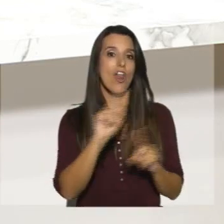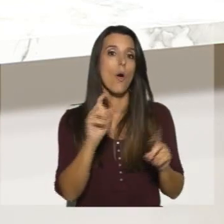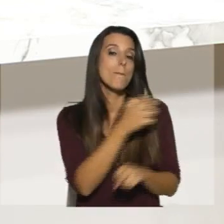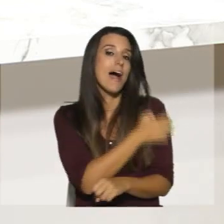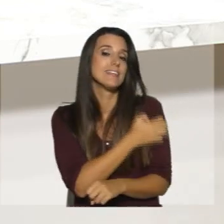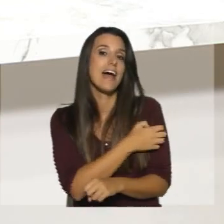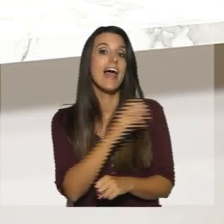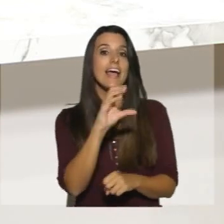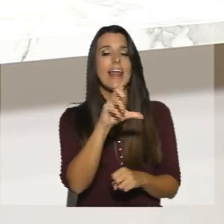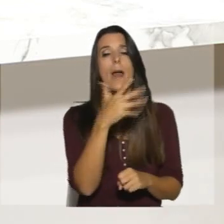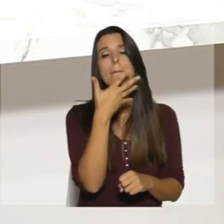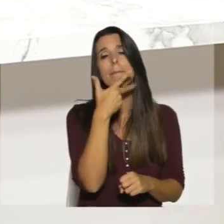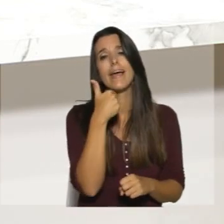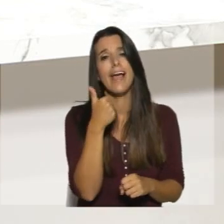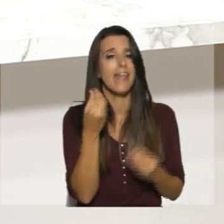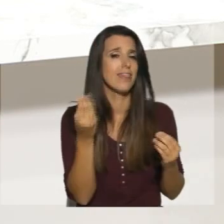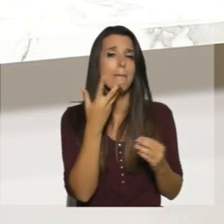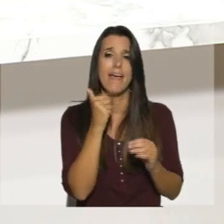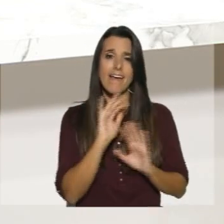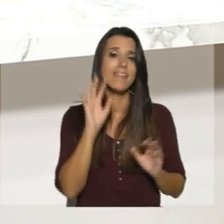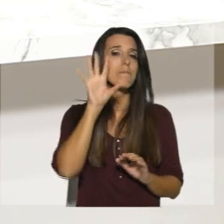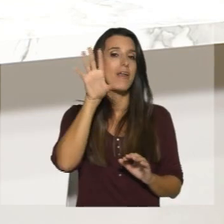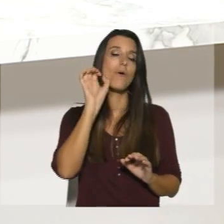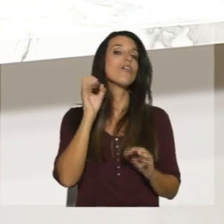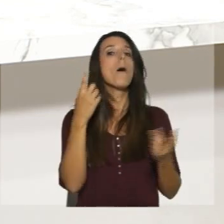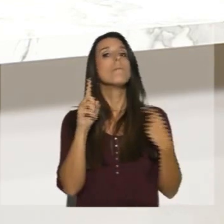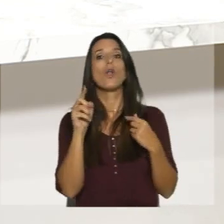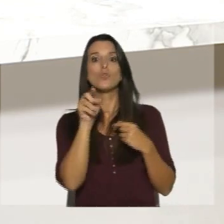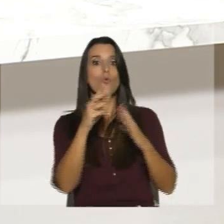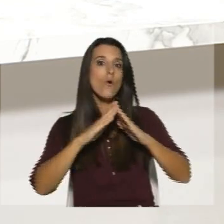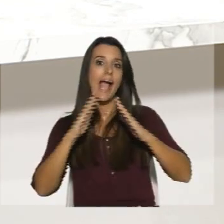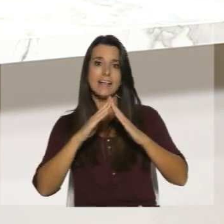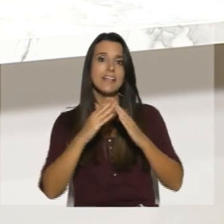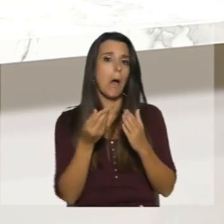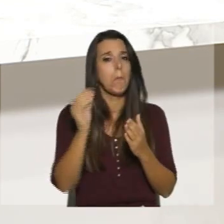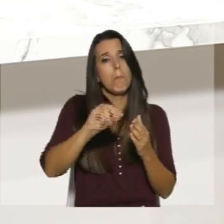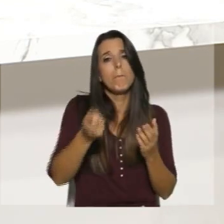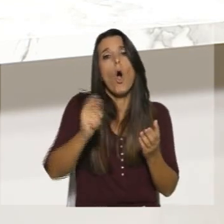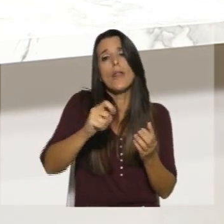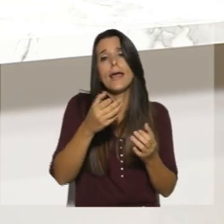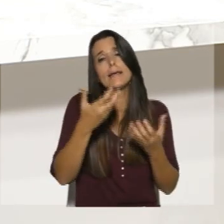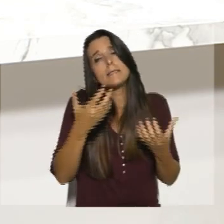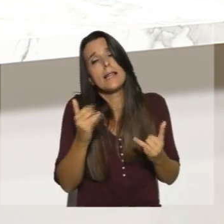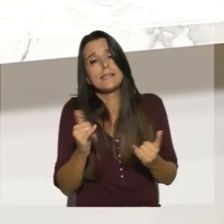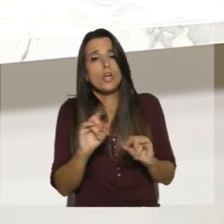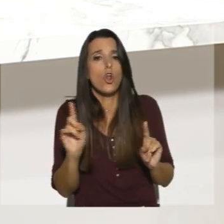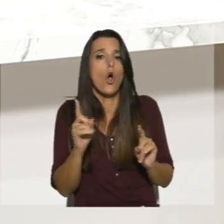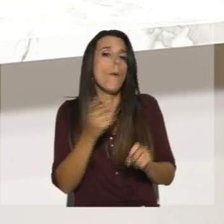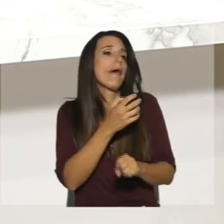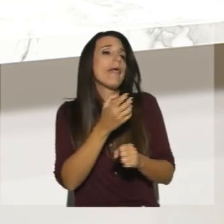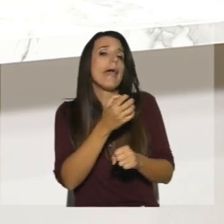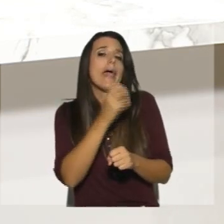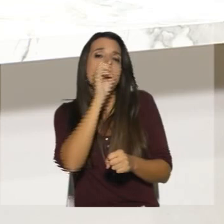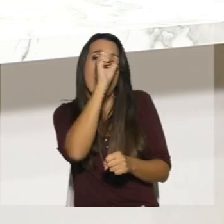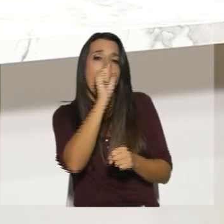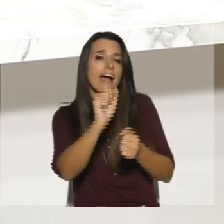canela me gustan mucho y son como mis recuerdos también. Pero bueno, vos en casa no le tenés por qué poner. Le podés vas a poner vainilla o ralladura de naranja o